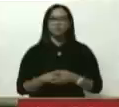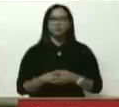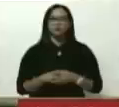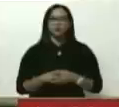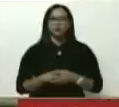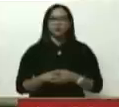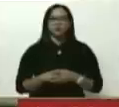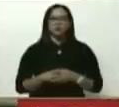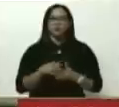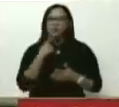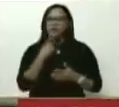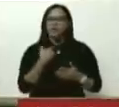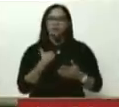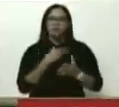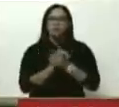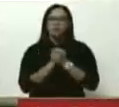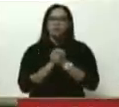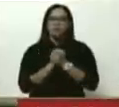dijera mi amigo